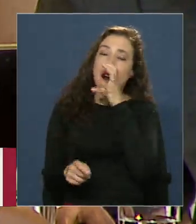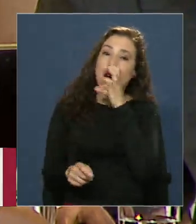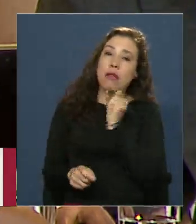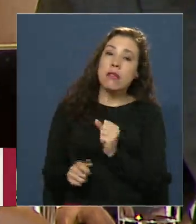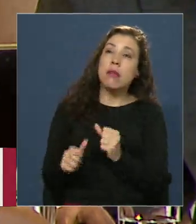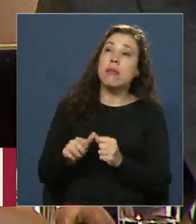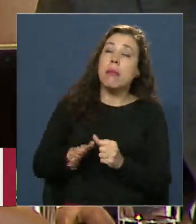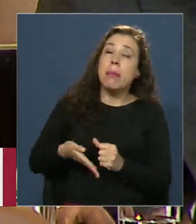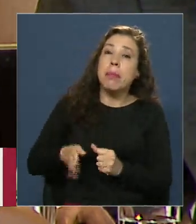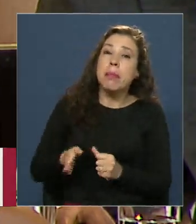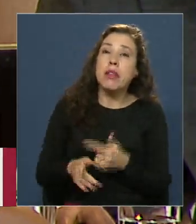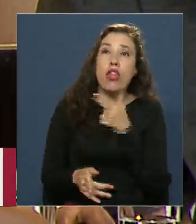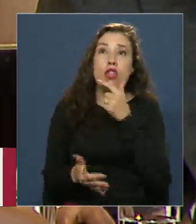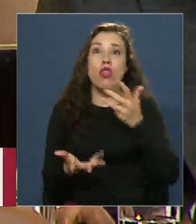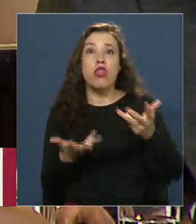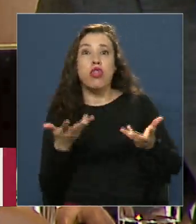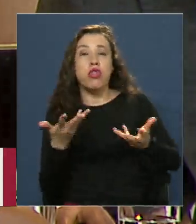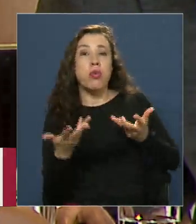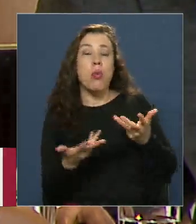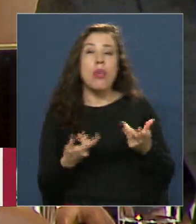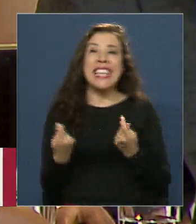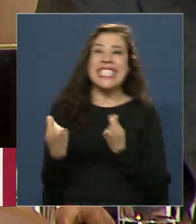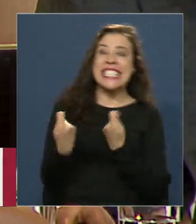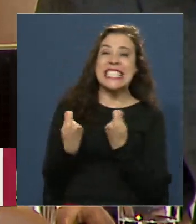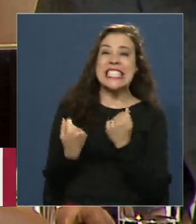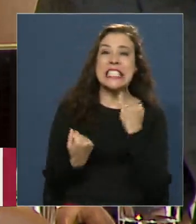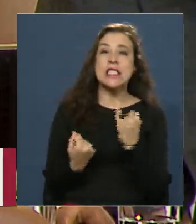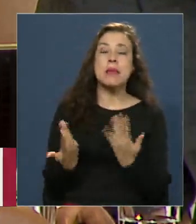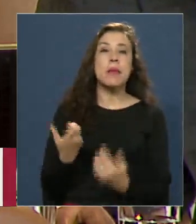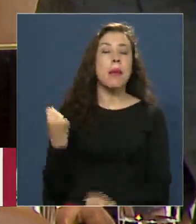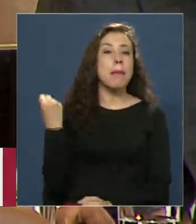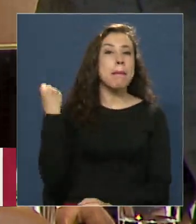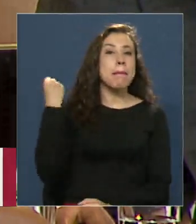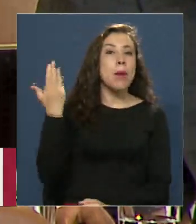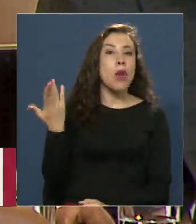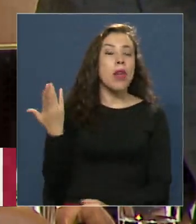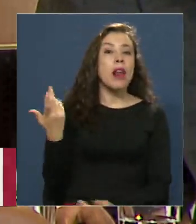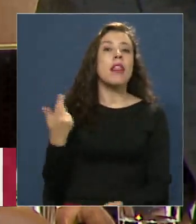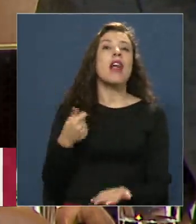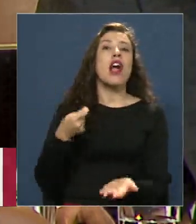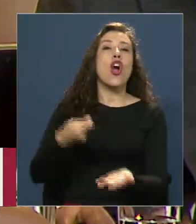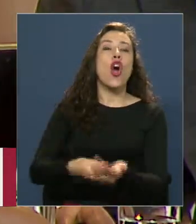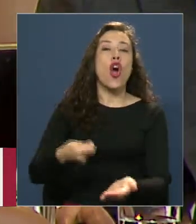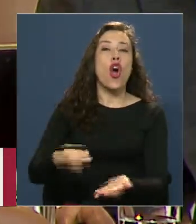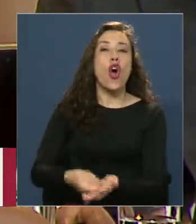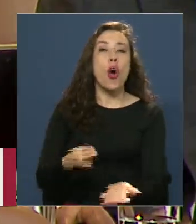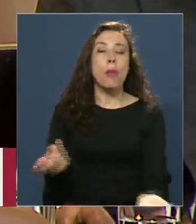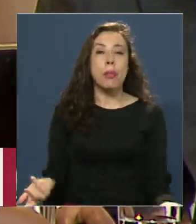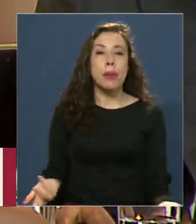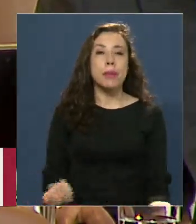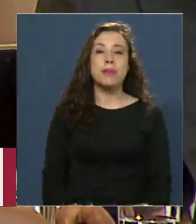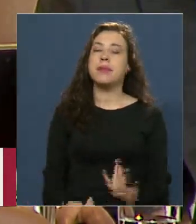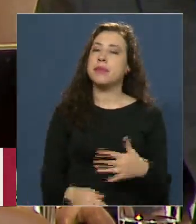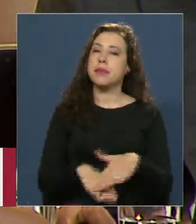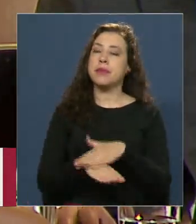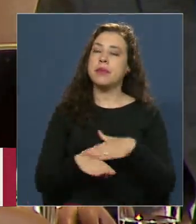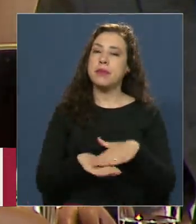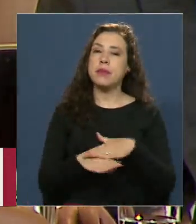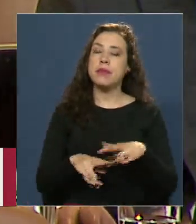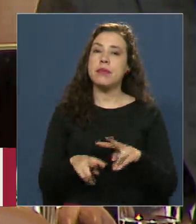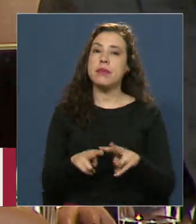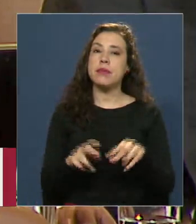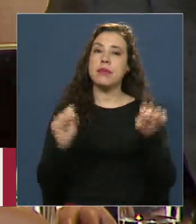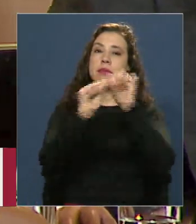constante incertidumbre, tensionada siempre por su poder adquisitivo. En ese sentido, es fundamental generar